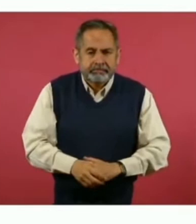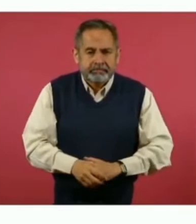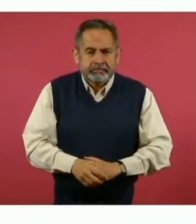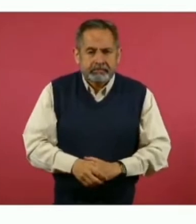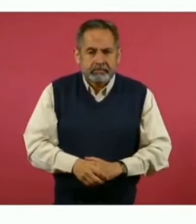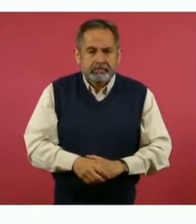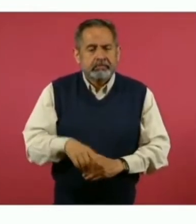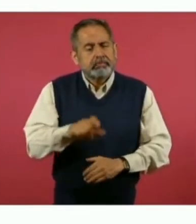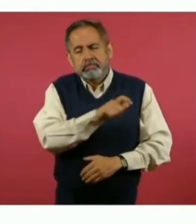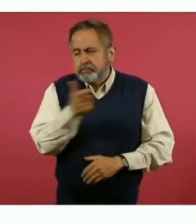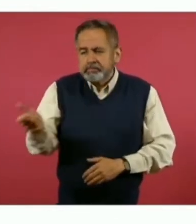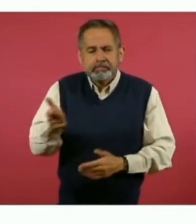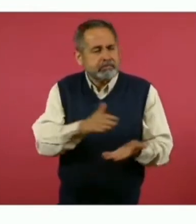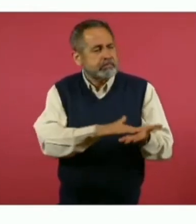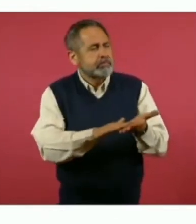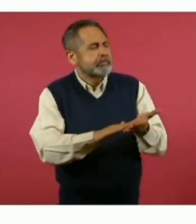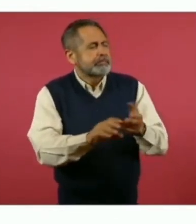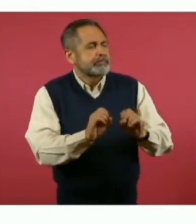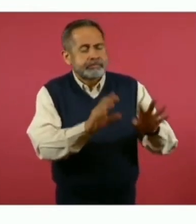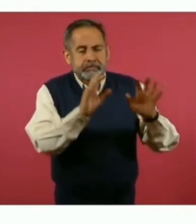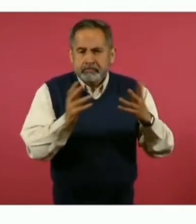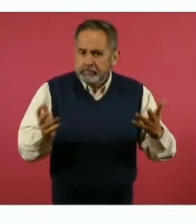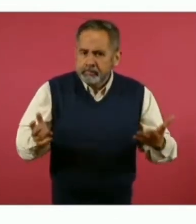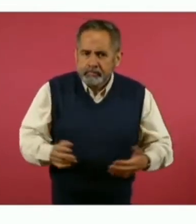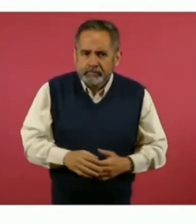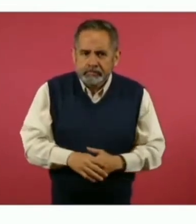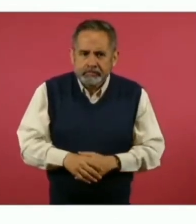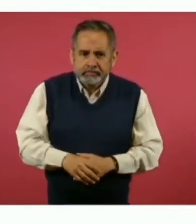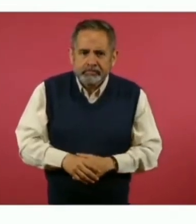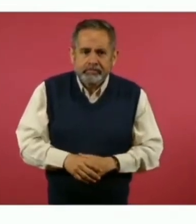que le condonan los impuestos,